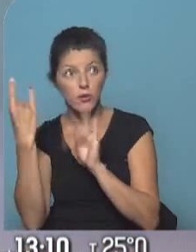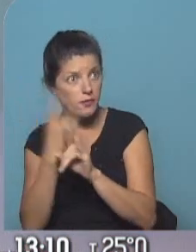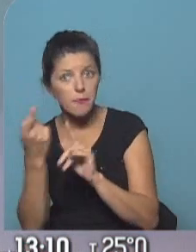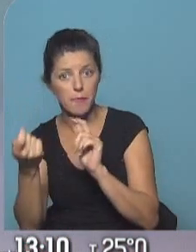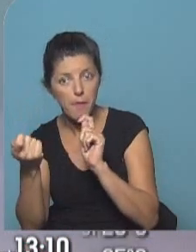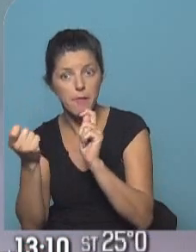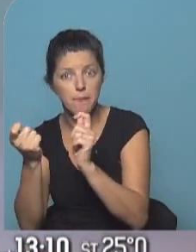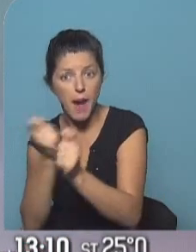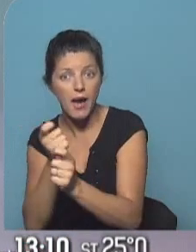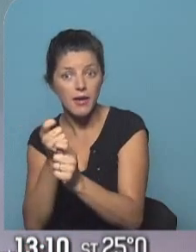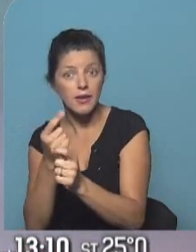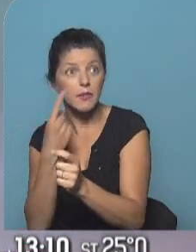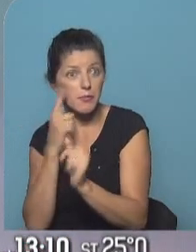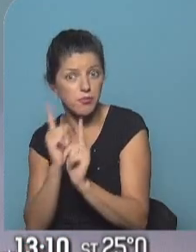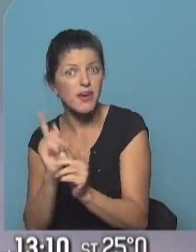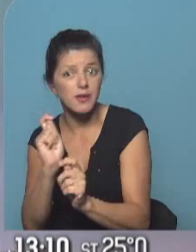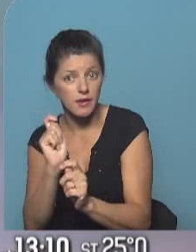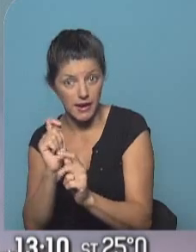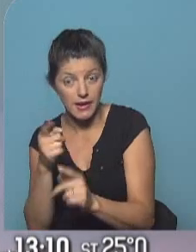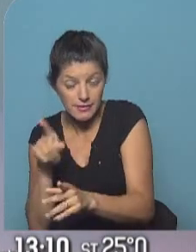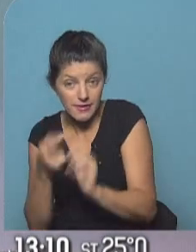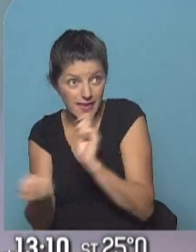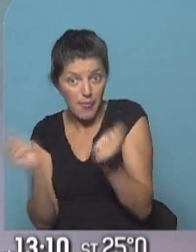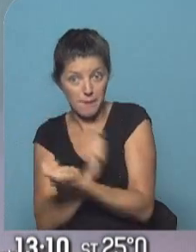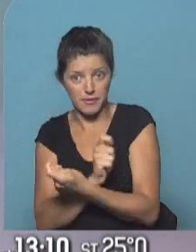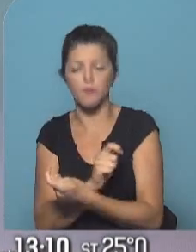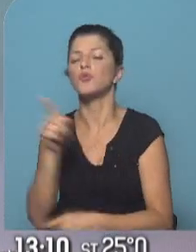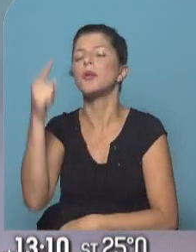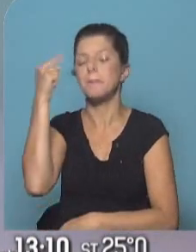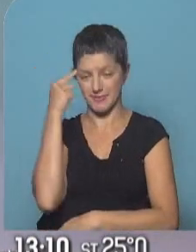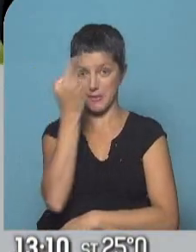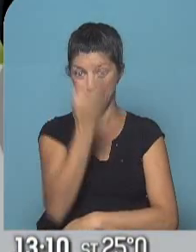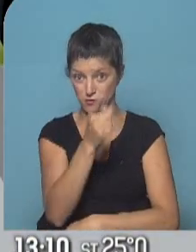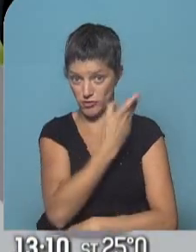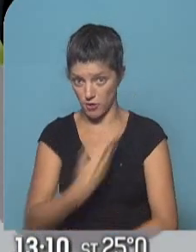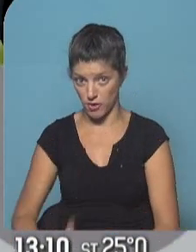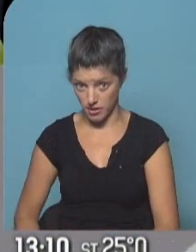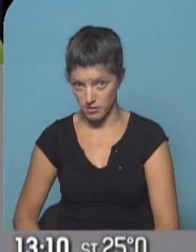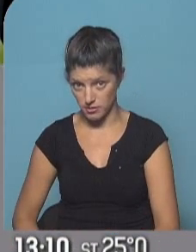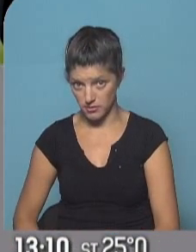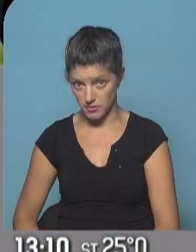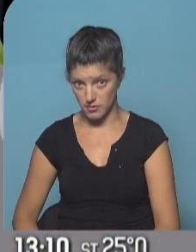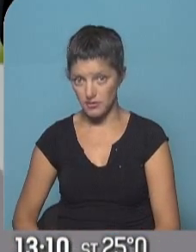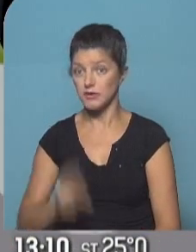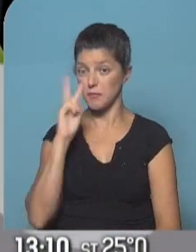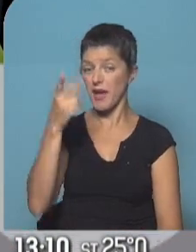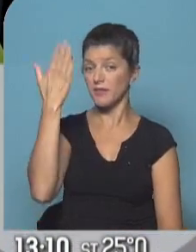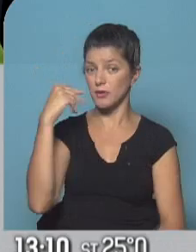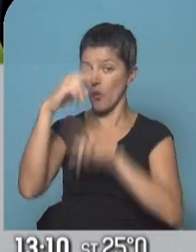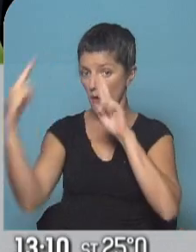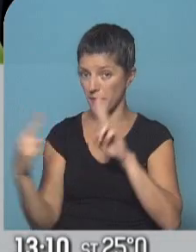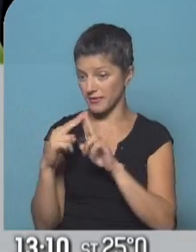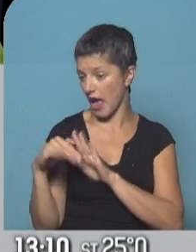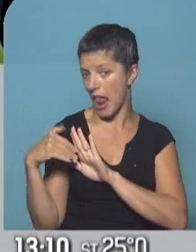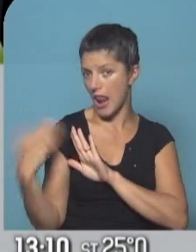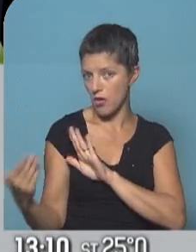cambios. Piensan en Rouhani. Cuando el ayatolá Khomeini estaba en París, Rouhani está al lado en las fotos. Es del riñón,